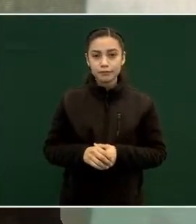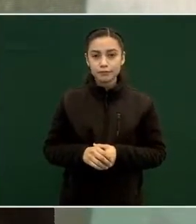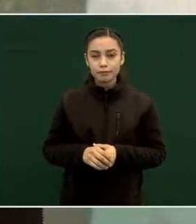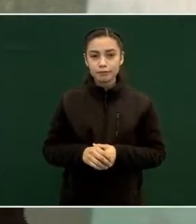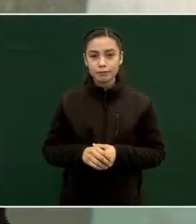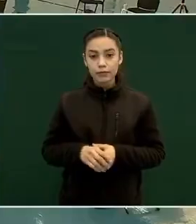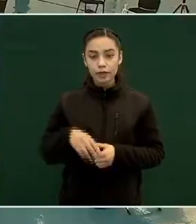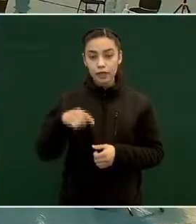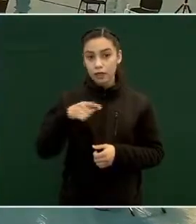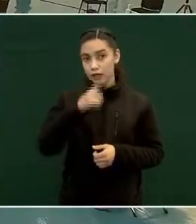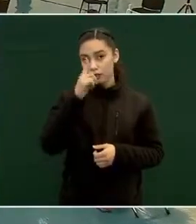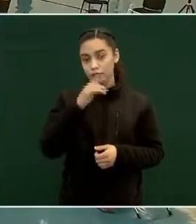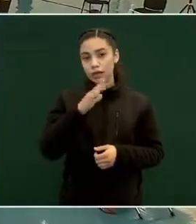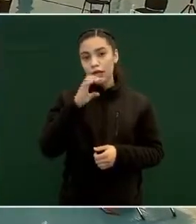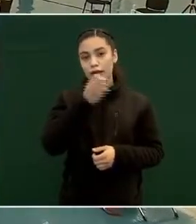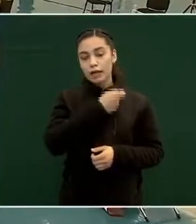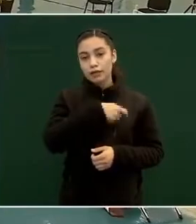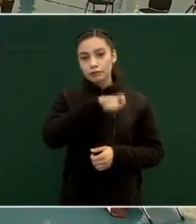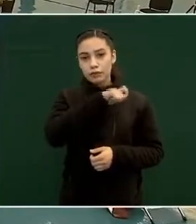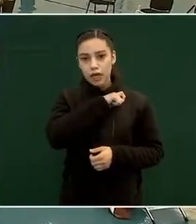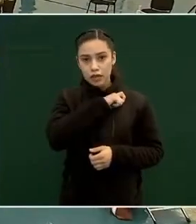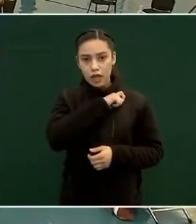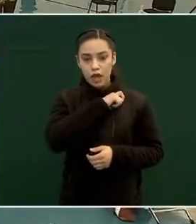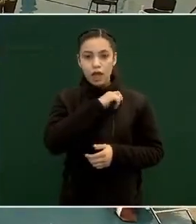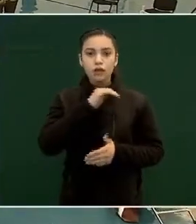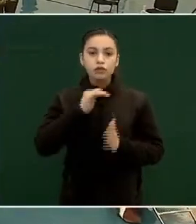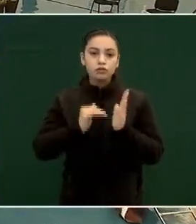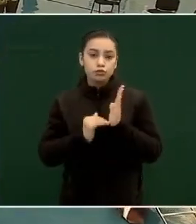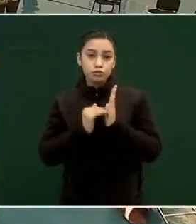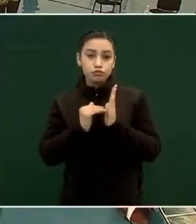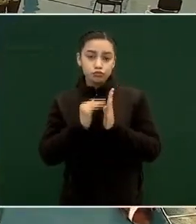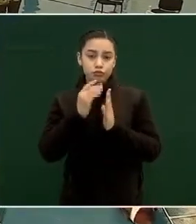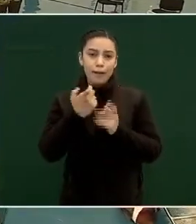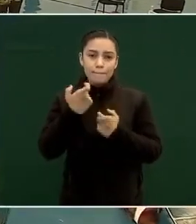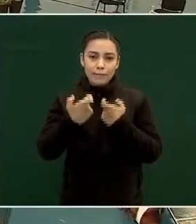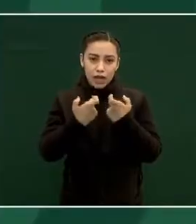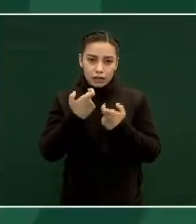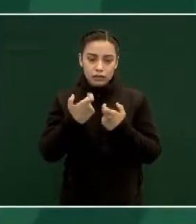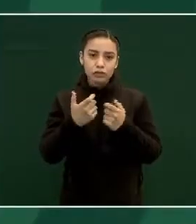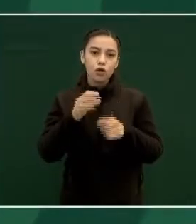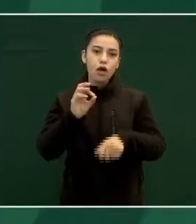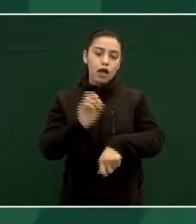En España aumentaban y aumentaban el precio